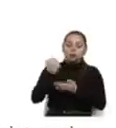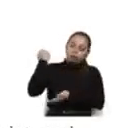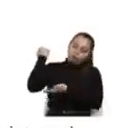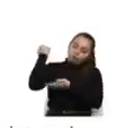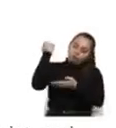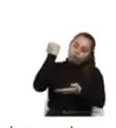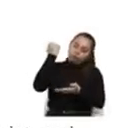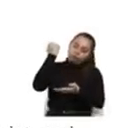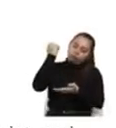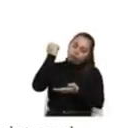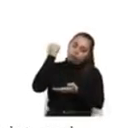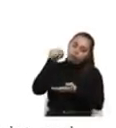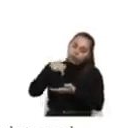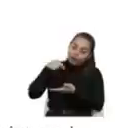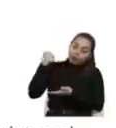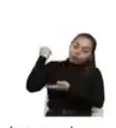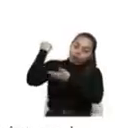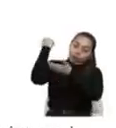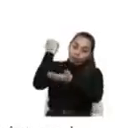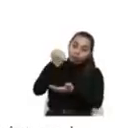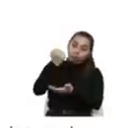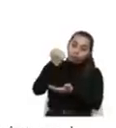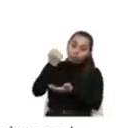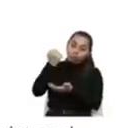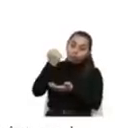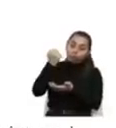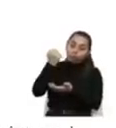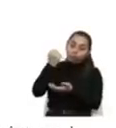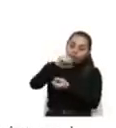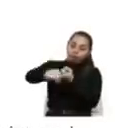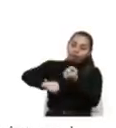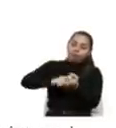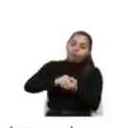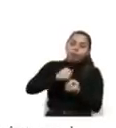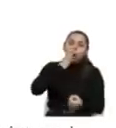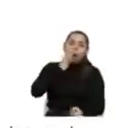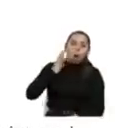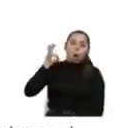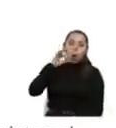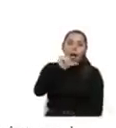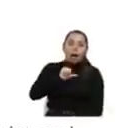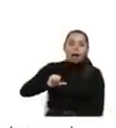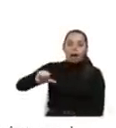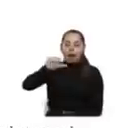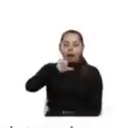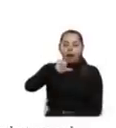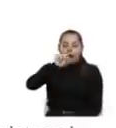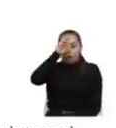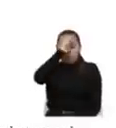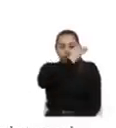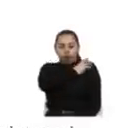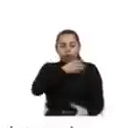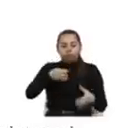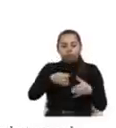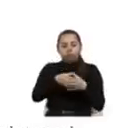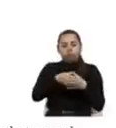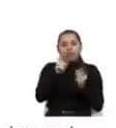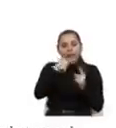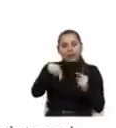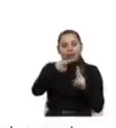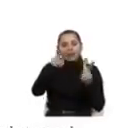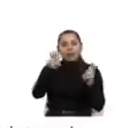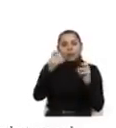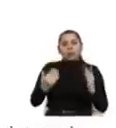inversión, porque esta es una inversión, en nuestros hombres y mujeres de la fuerza pública en materia de bienestar.